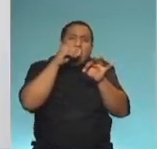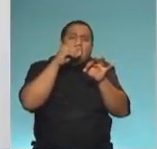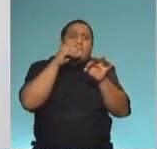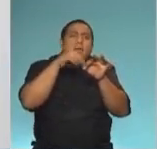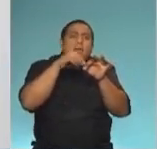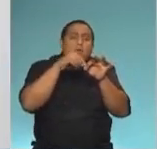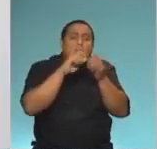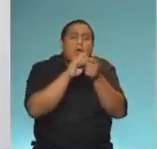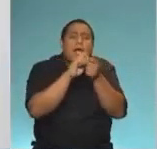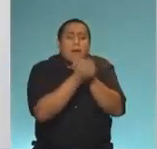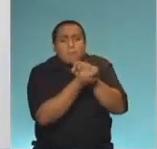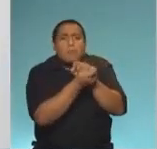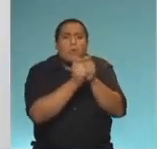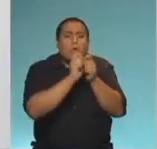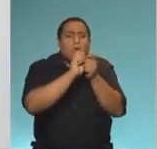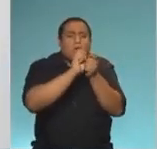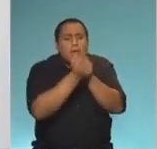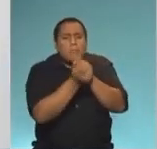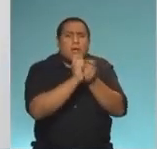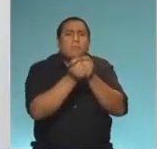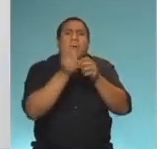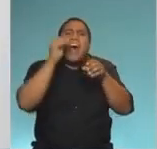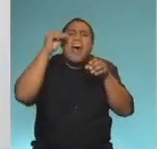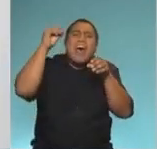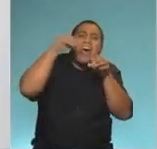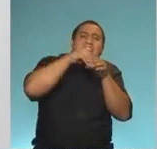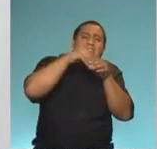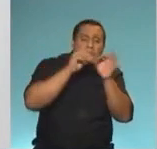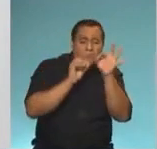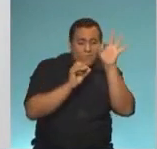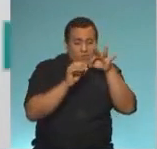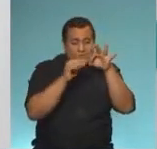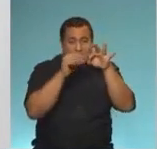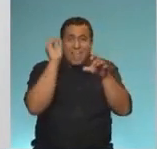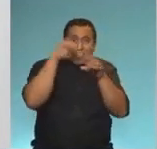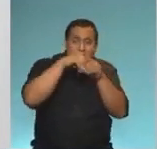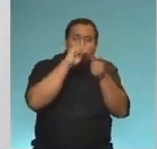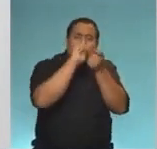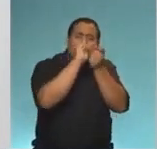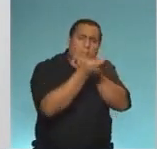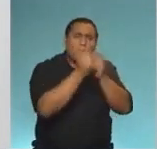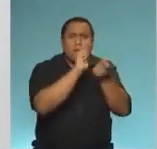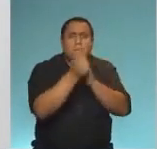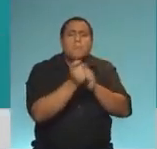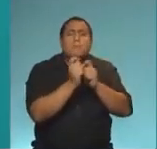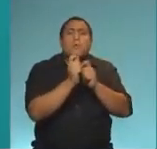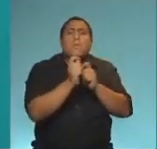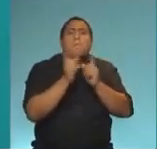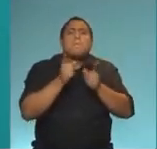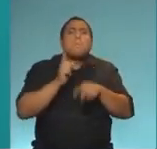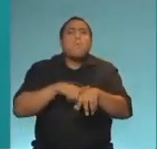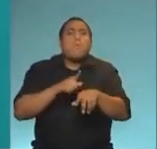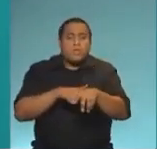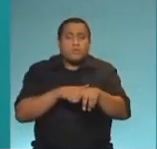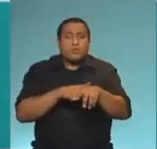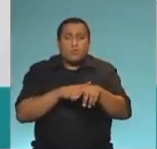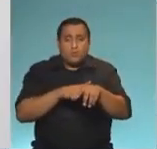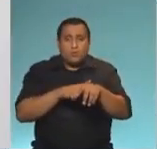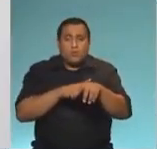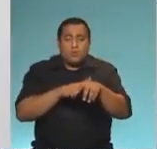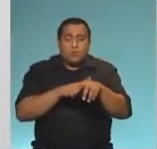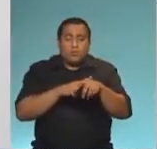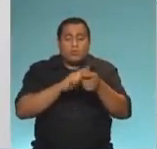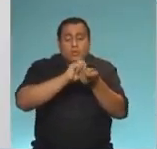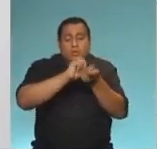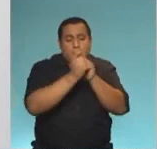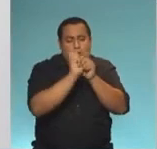de cambios en la información genética del virus que ocurren todos juntos, que se combinan de tal